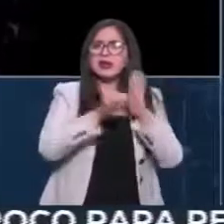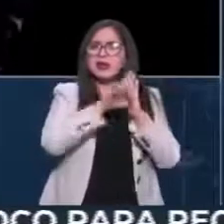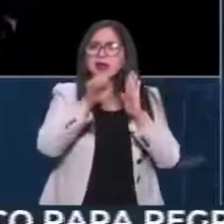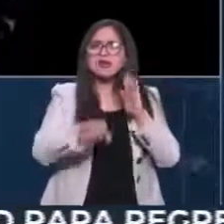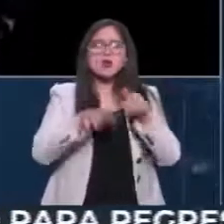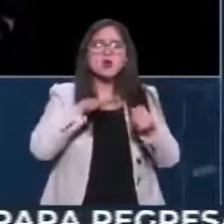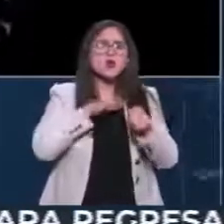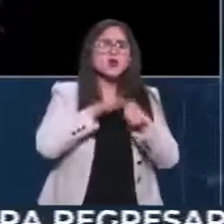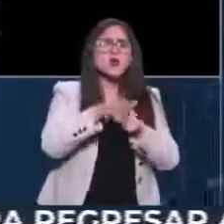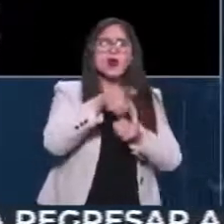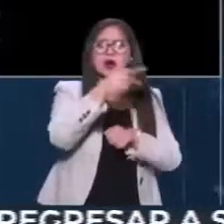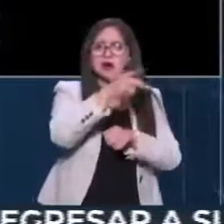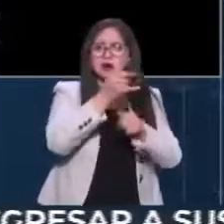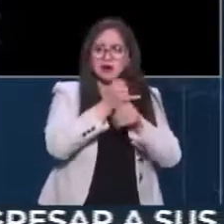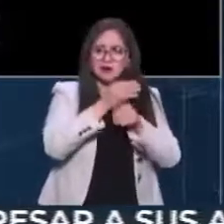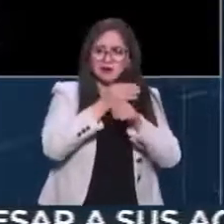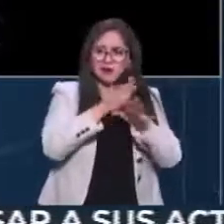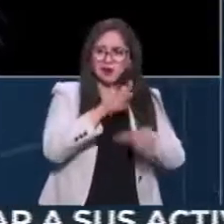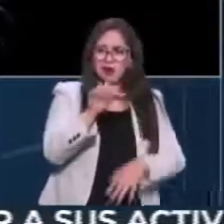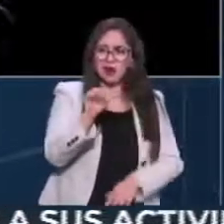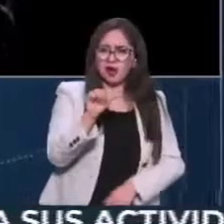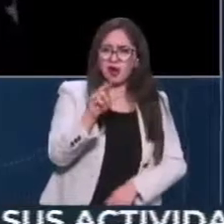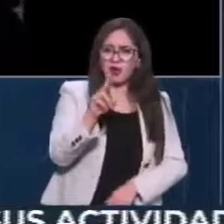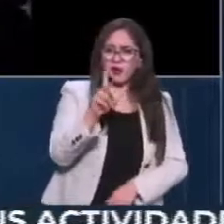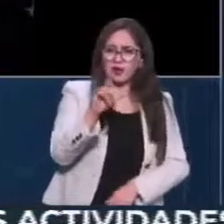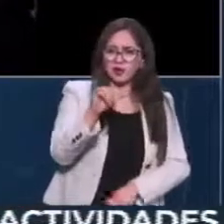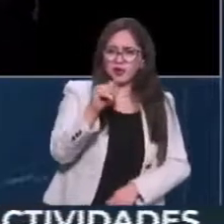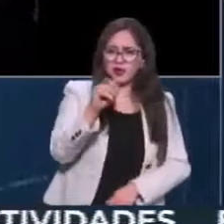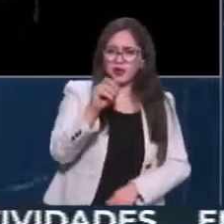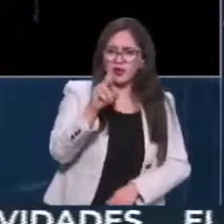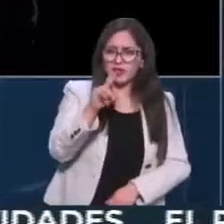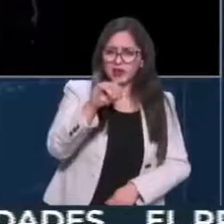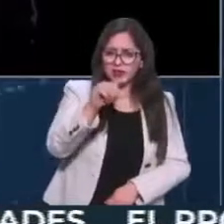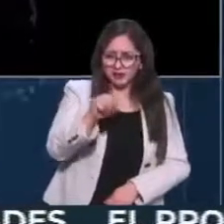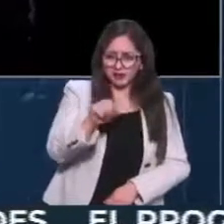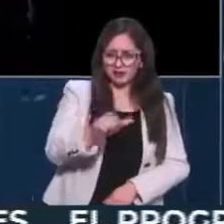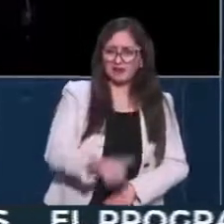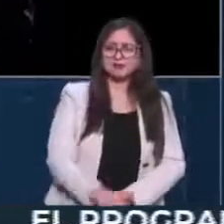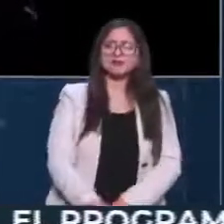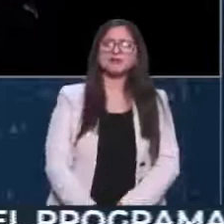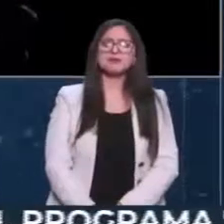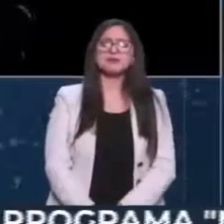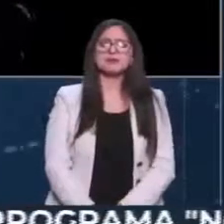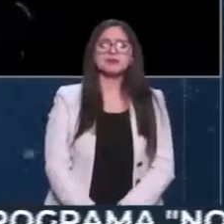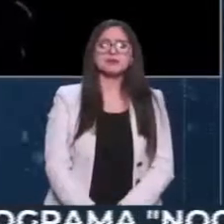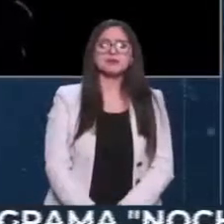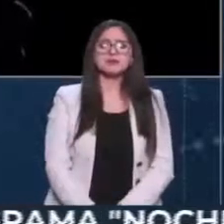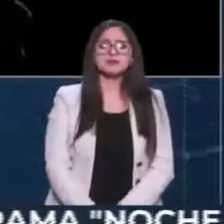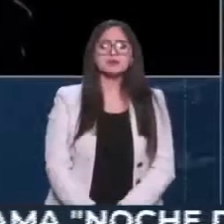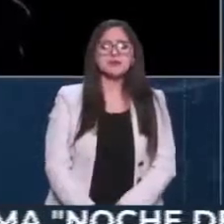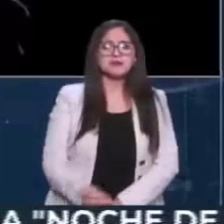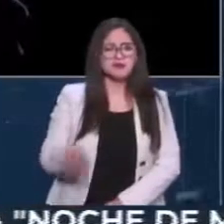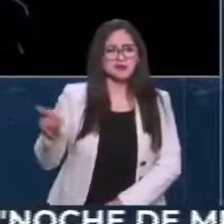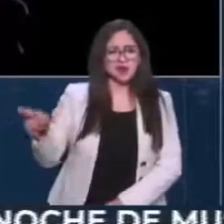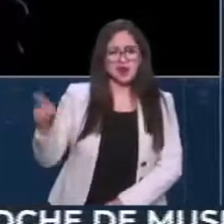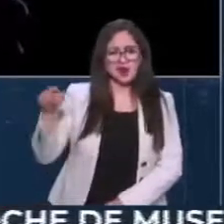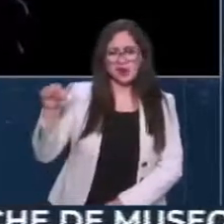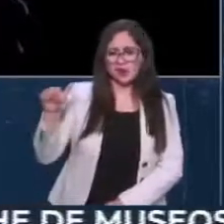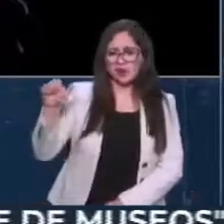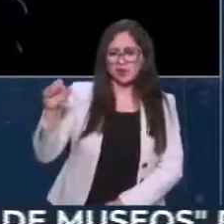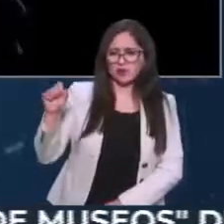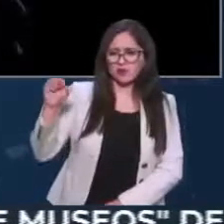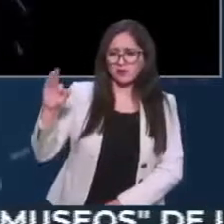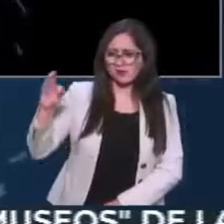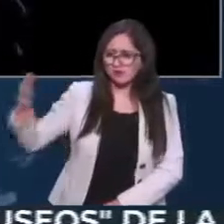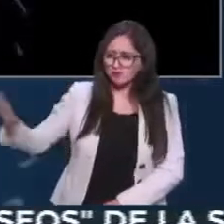informes que se presentaron por parte de la auditoría. Claro. Bueno, los informes que se presentaron obviamente no podemos